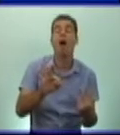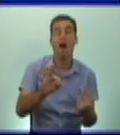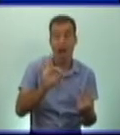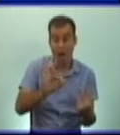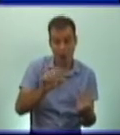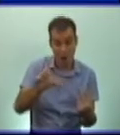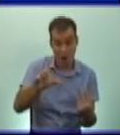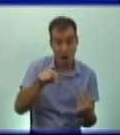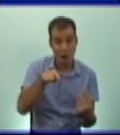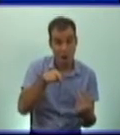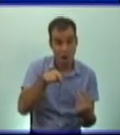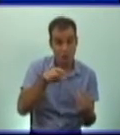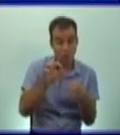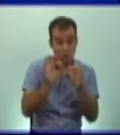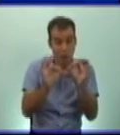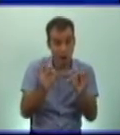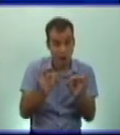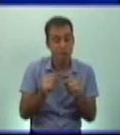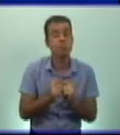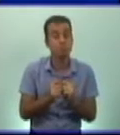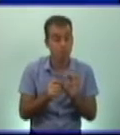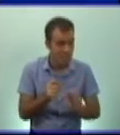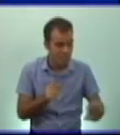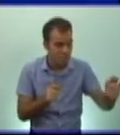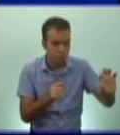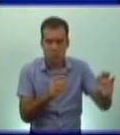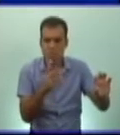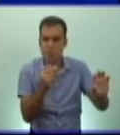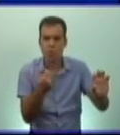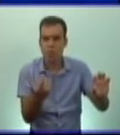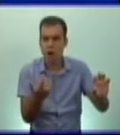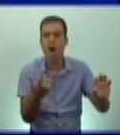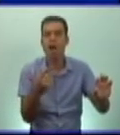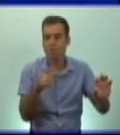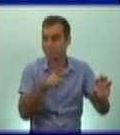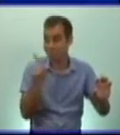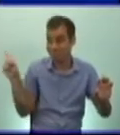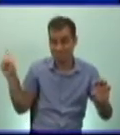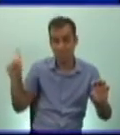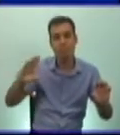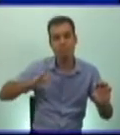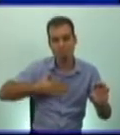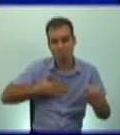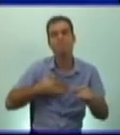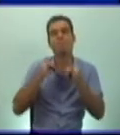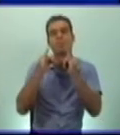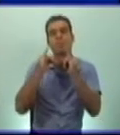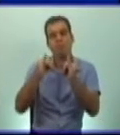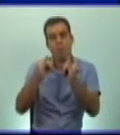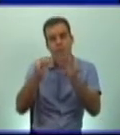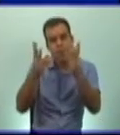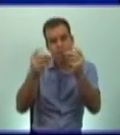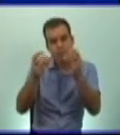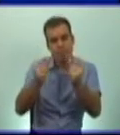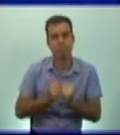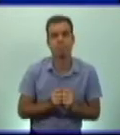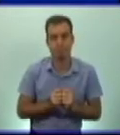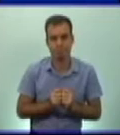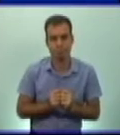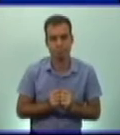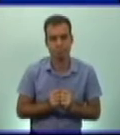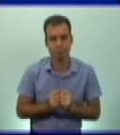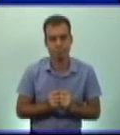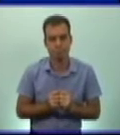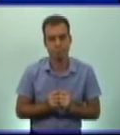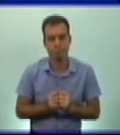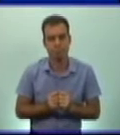de dióxido de azufre. Esta es la información cuantitativa que nos brinda esta ecuación en términos de número de